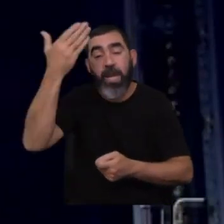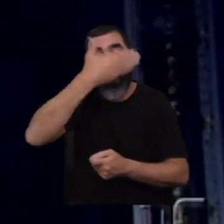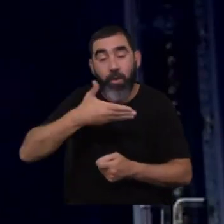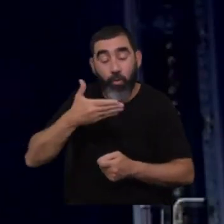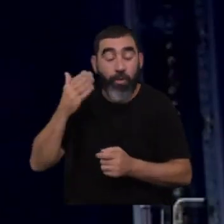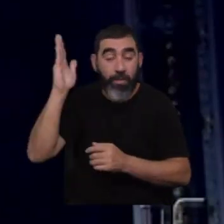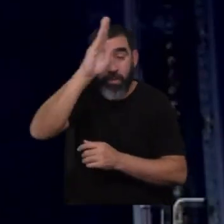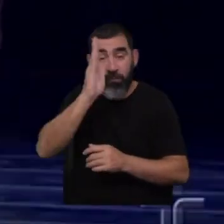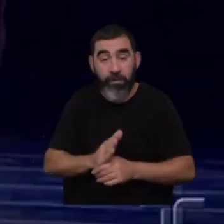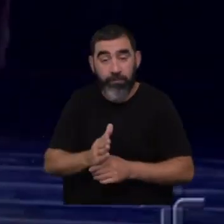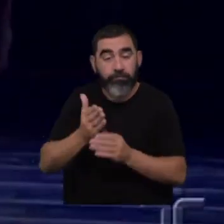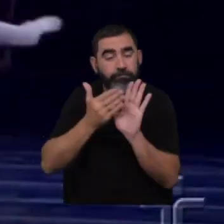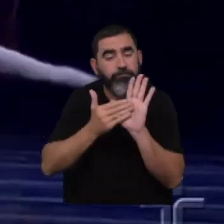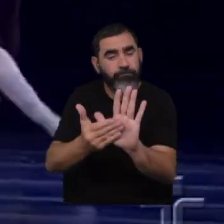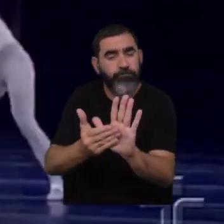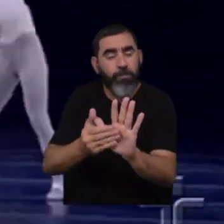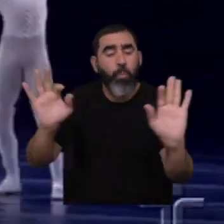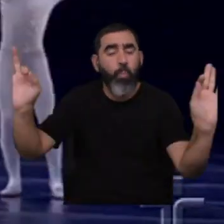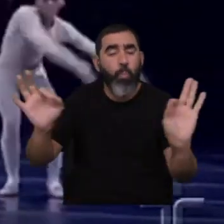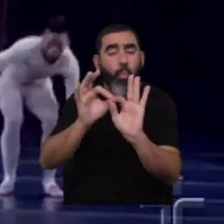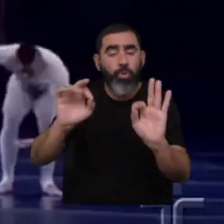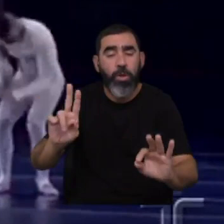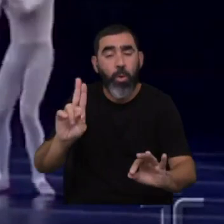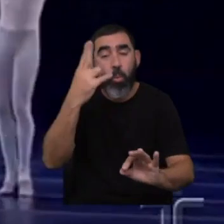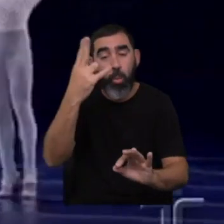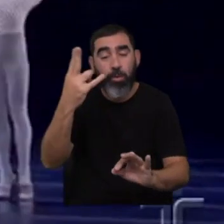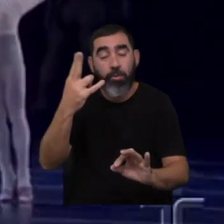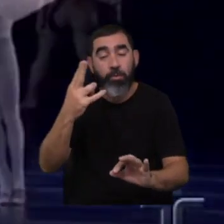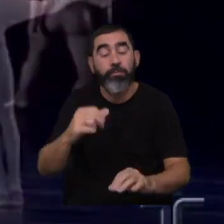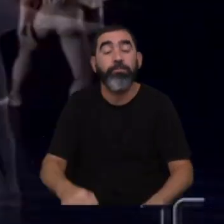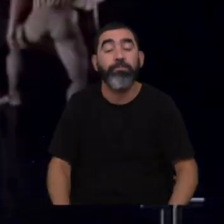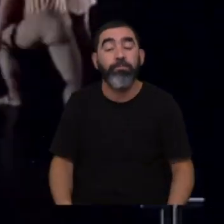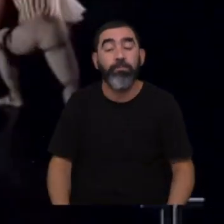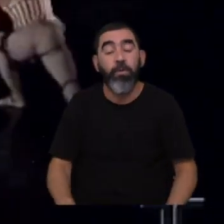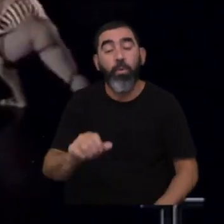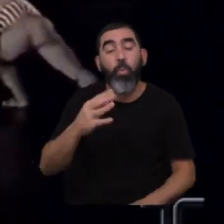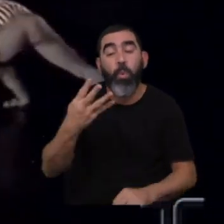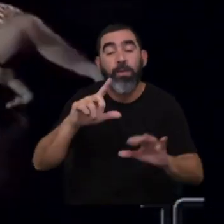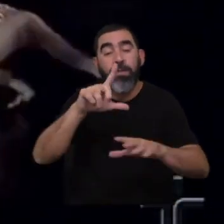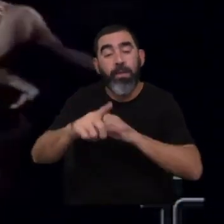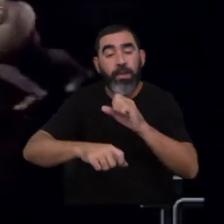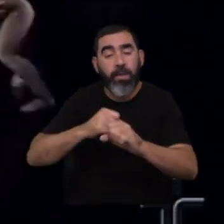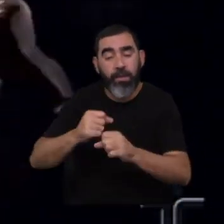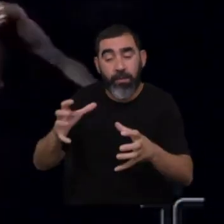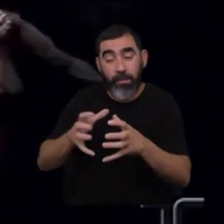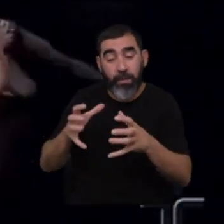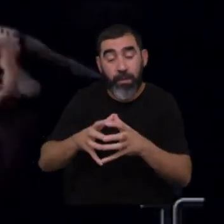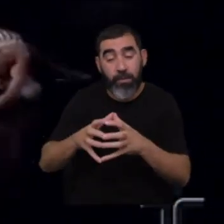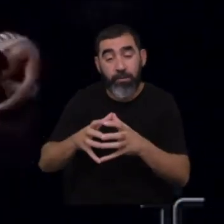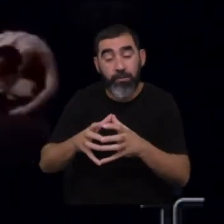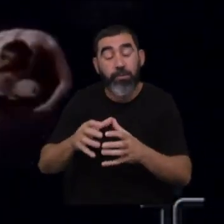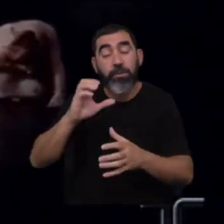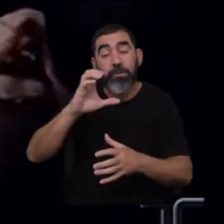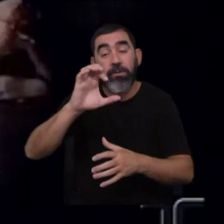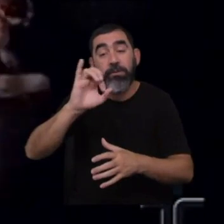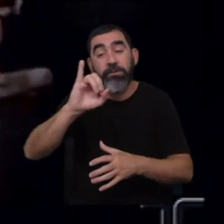el espectáculo Enigma, que incluye música uruguaya del compositor Eduardo Fabini. Con 47 años de existencia, la compañía Cisne Negro